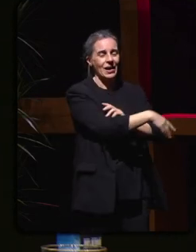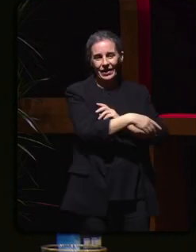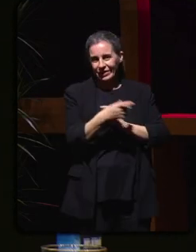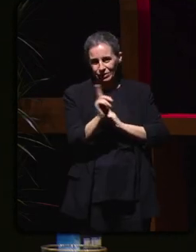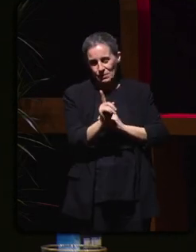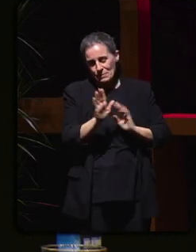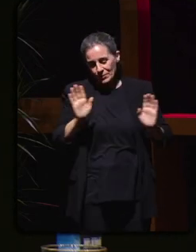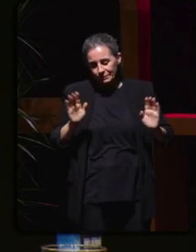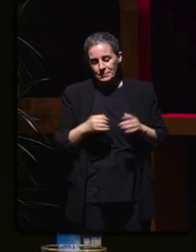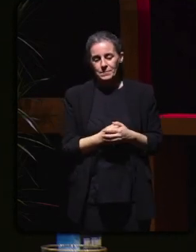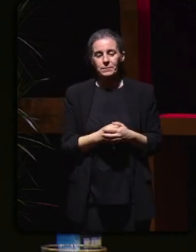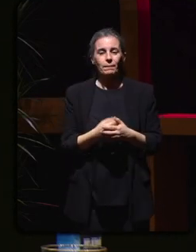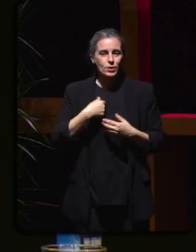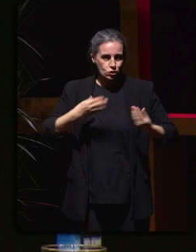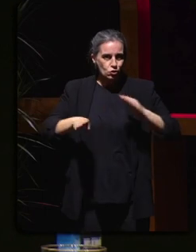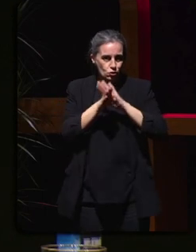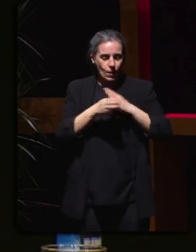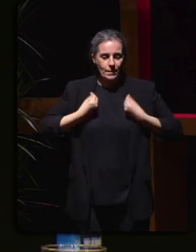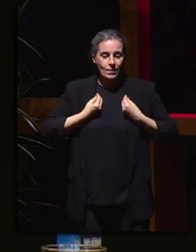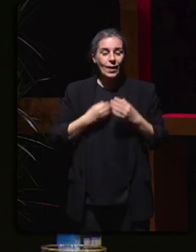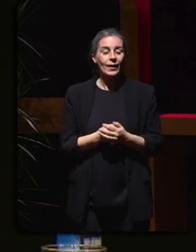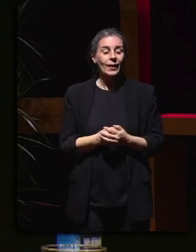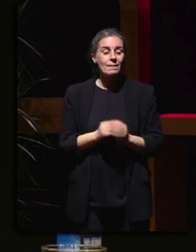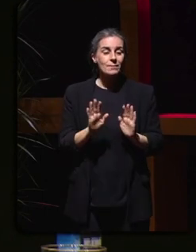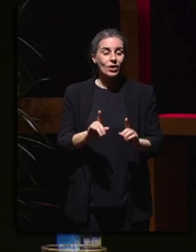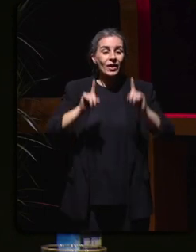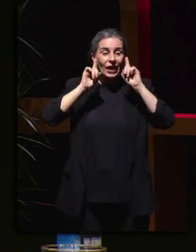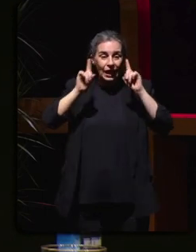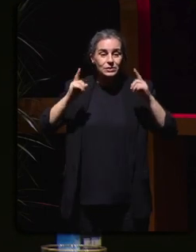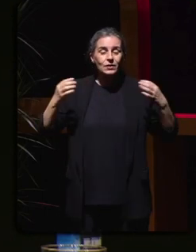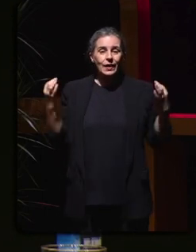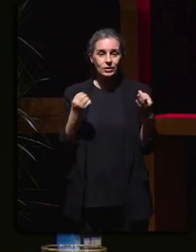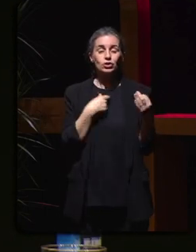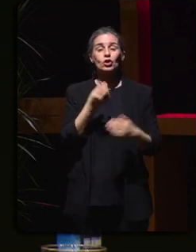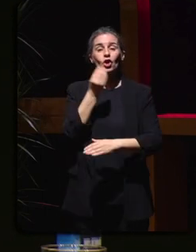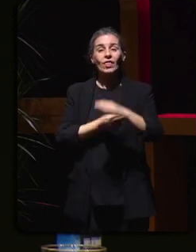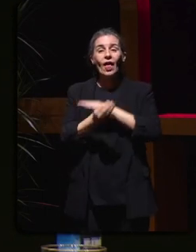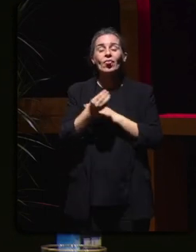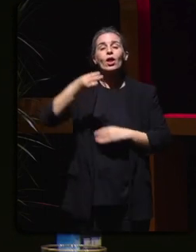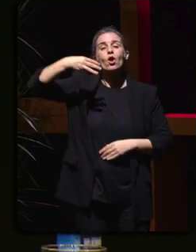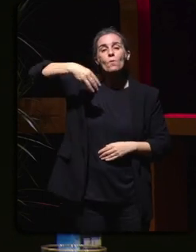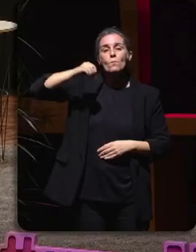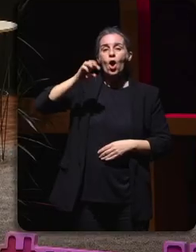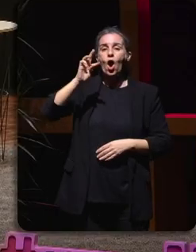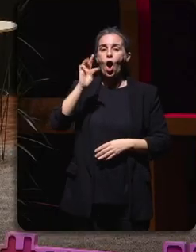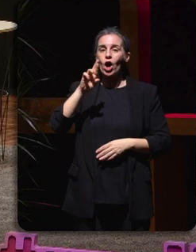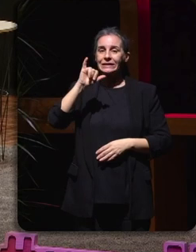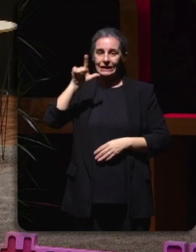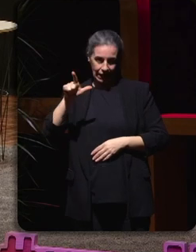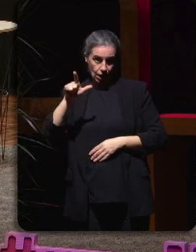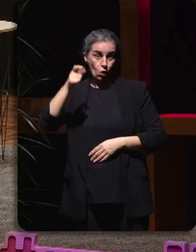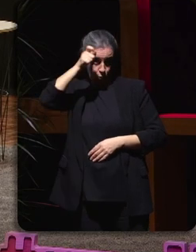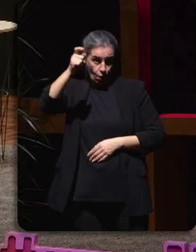en fin viva sigo El caso es que nací en motril que era el pueblo de mi madre porque